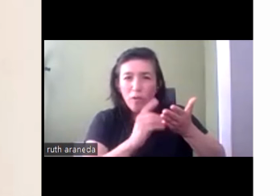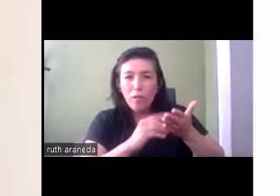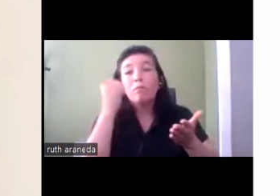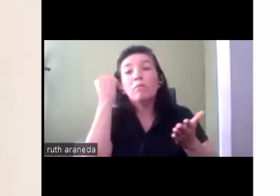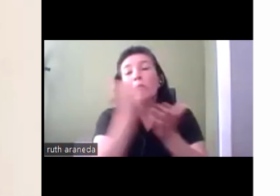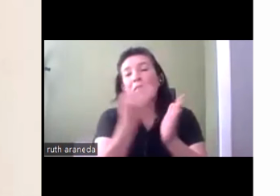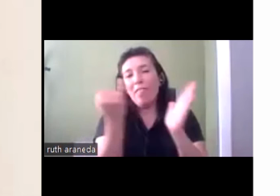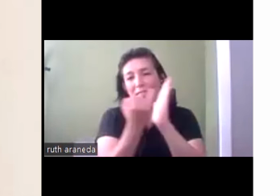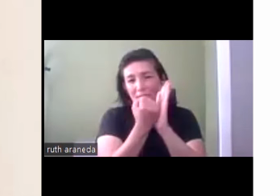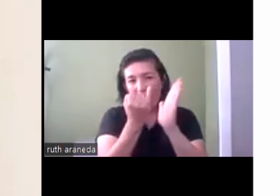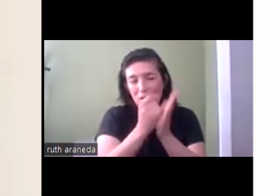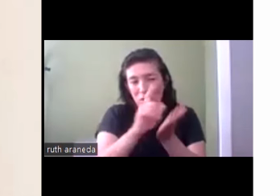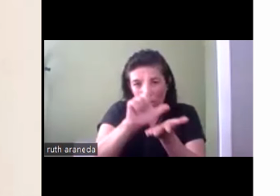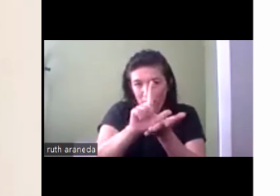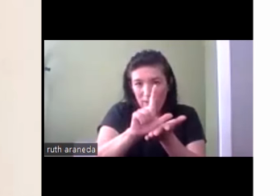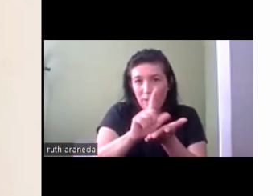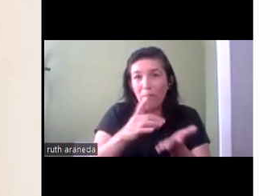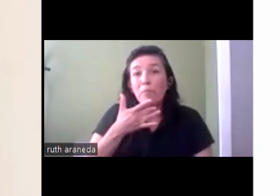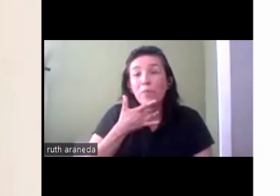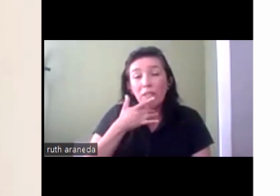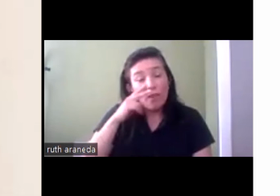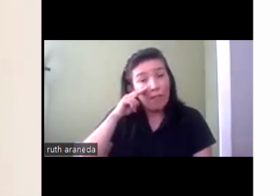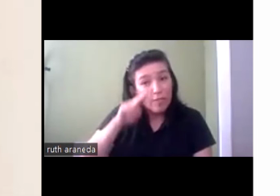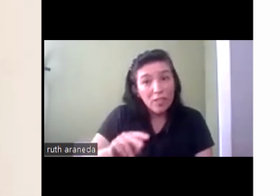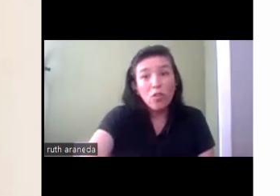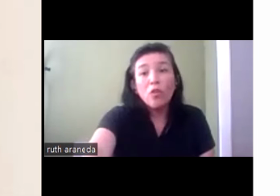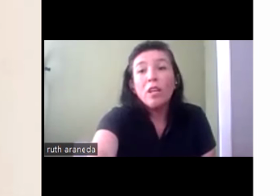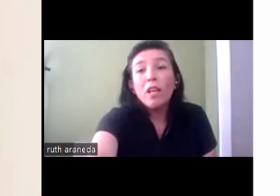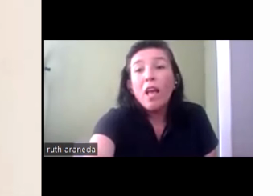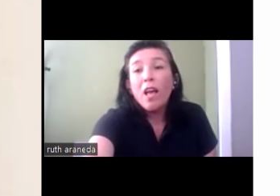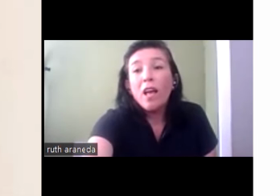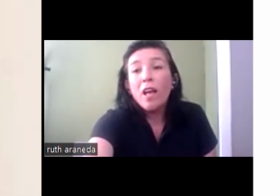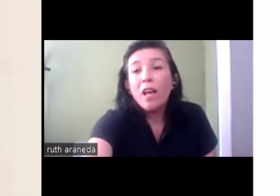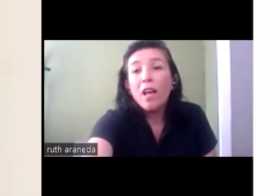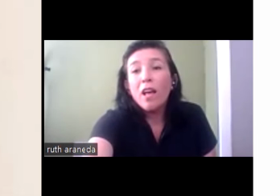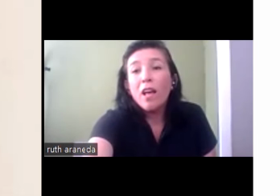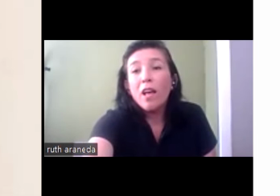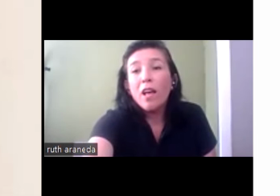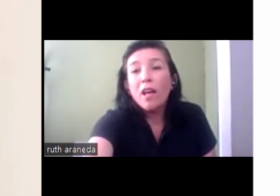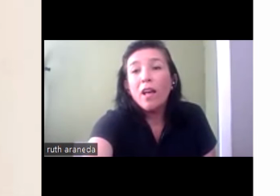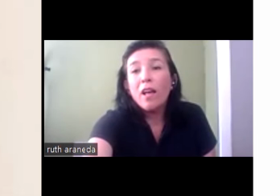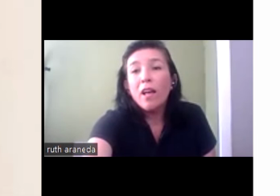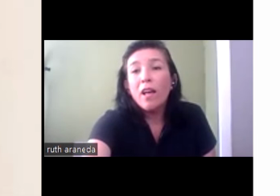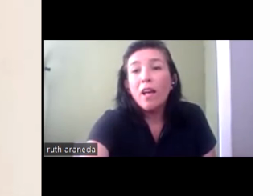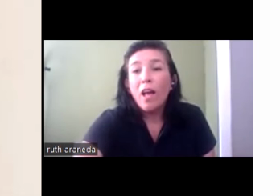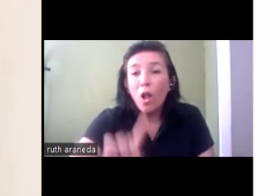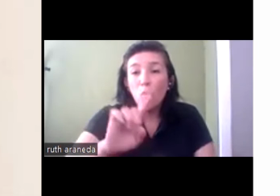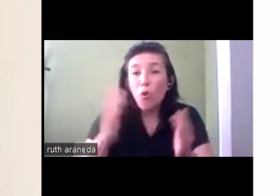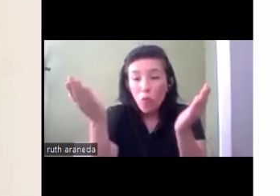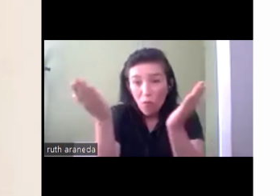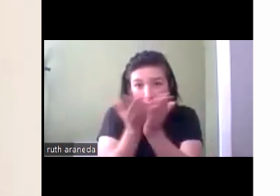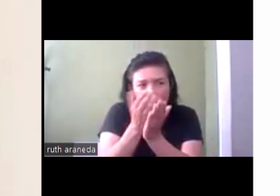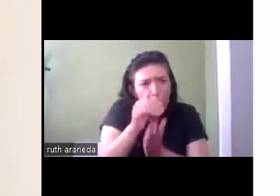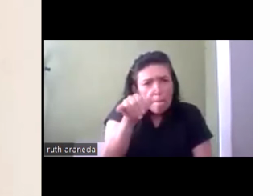locales. Esto ya que se han reconocido que ciertos valles, si bien se comparten ciertos diseños en general en la